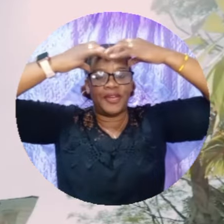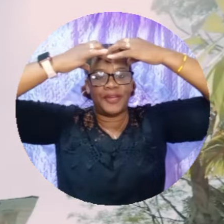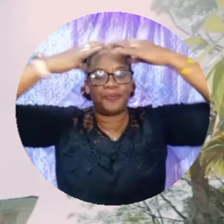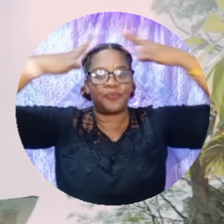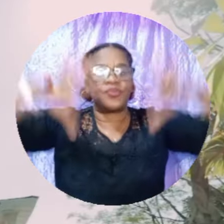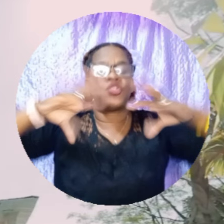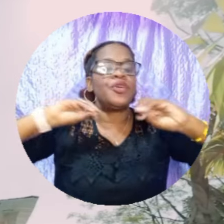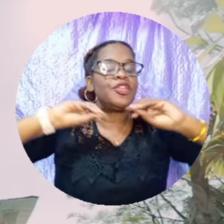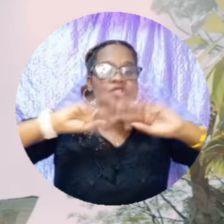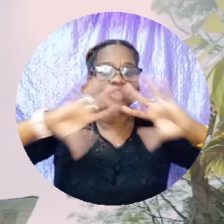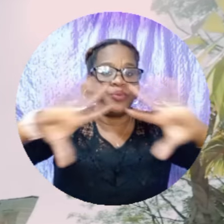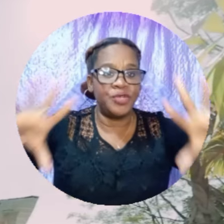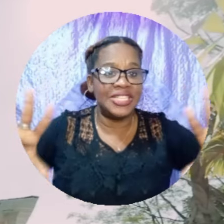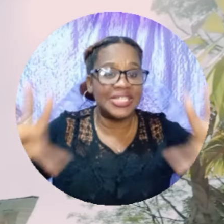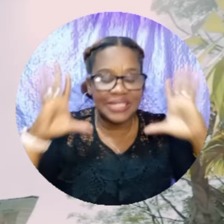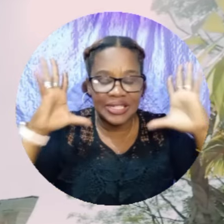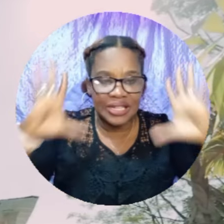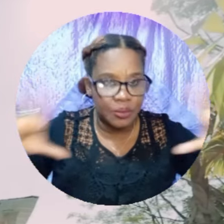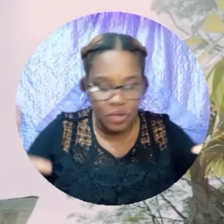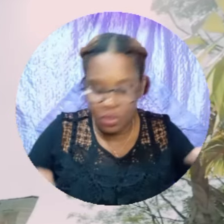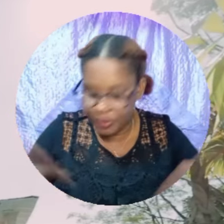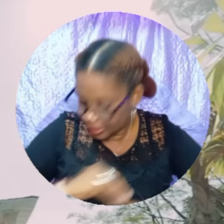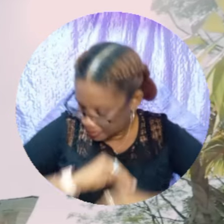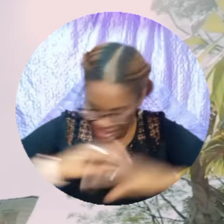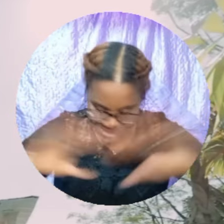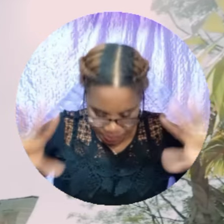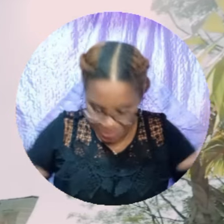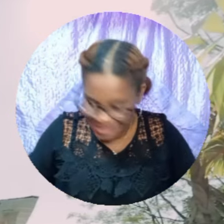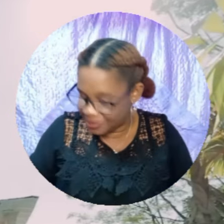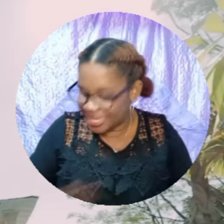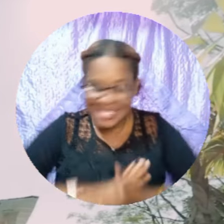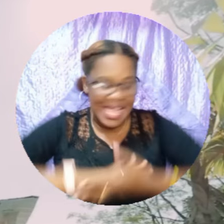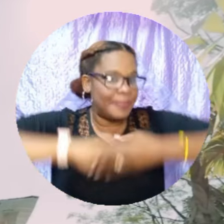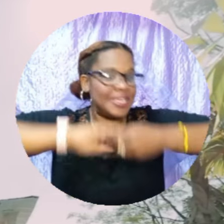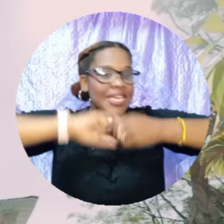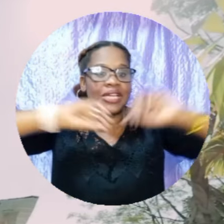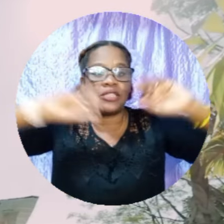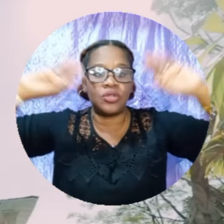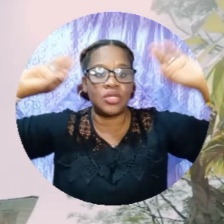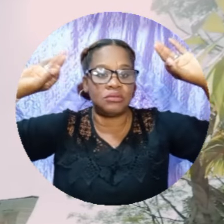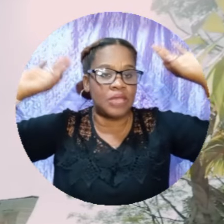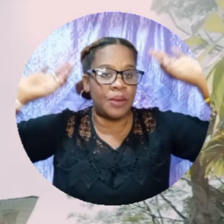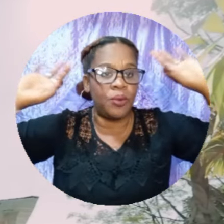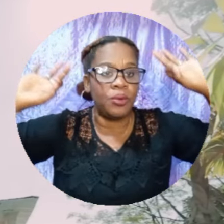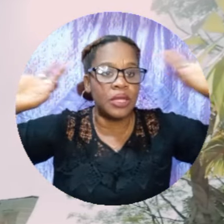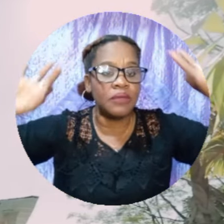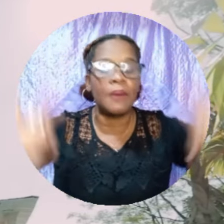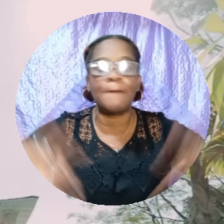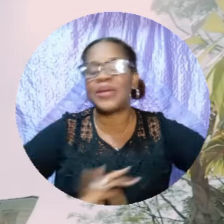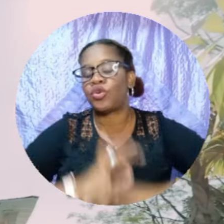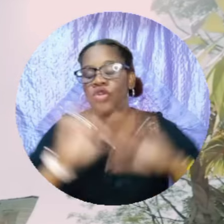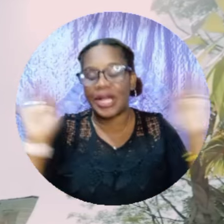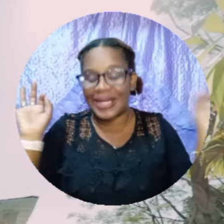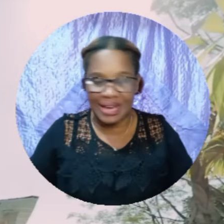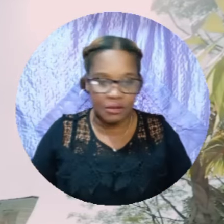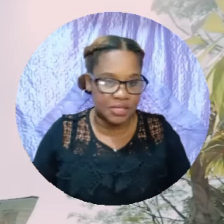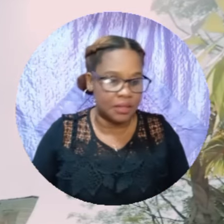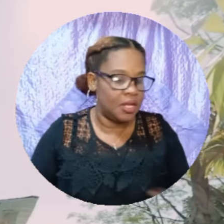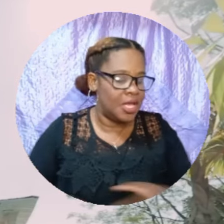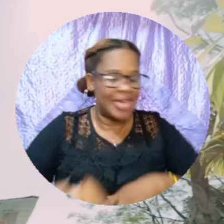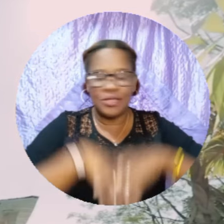A ver. Yo he visto cosas muy bonitas en la República Dominicana. Bellas, bellas, bellas. A mí el alto del chamón me voló